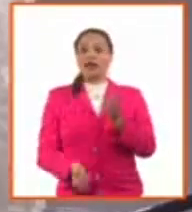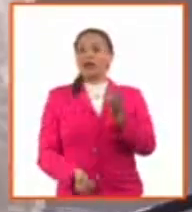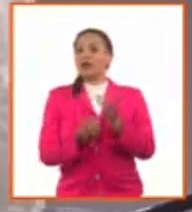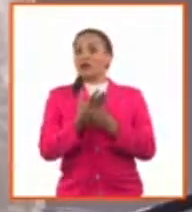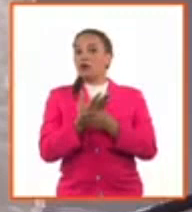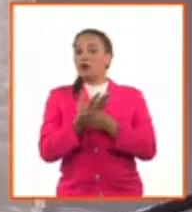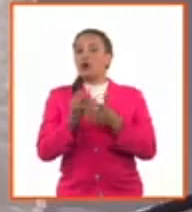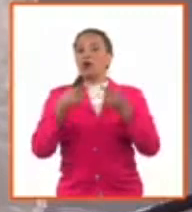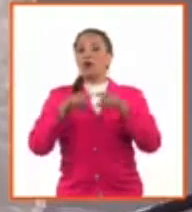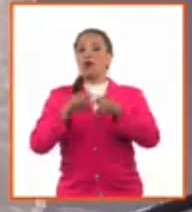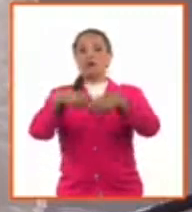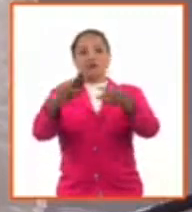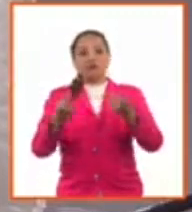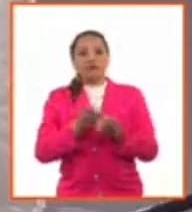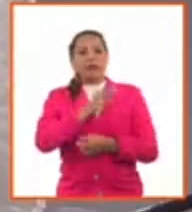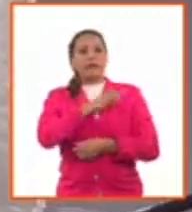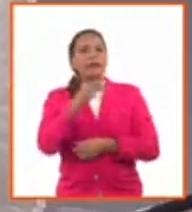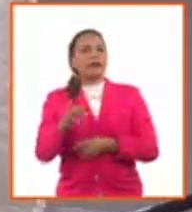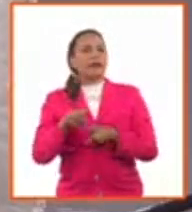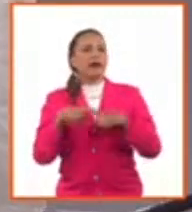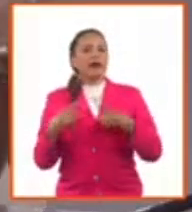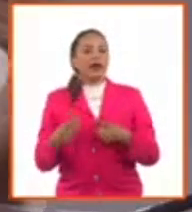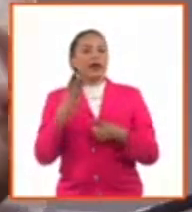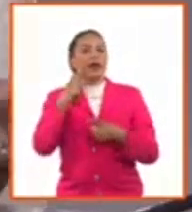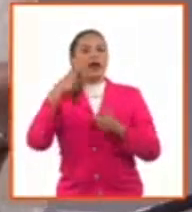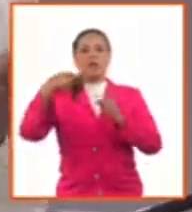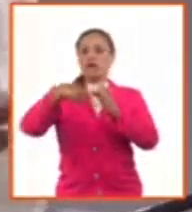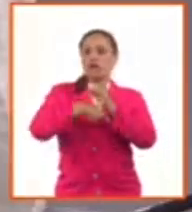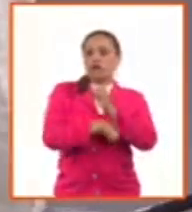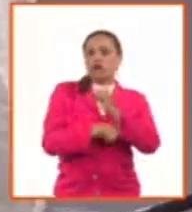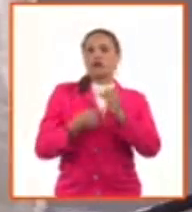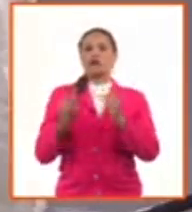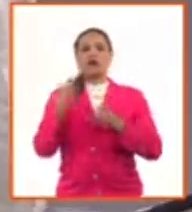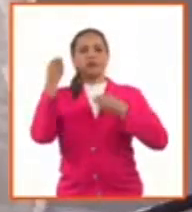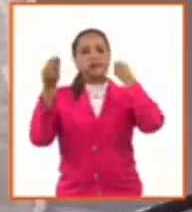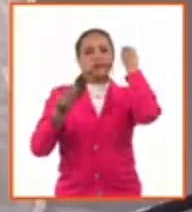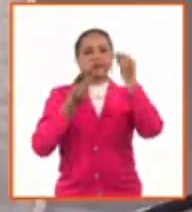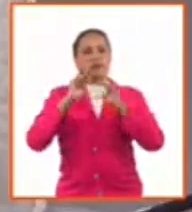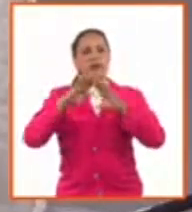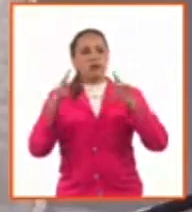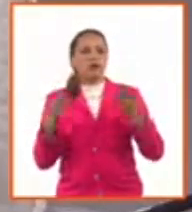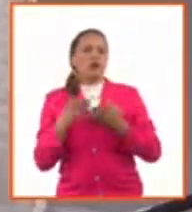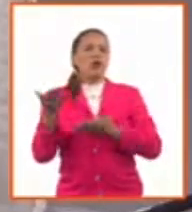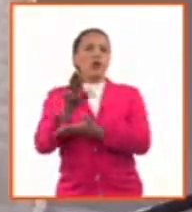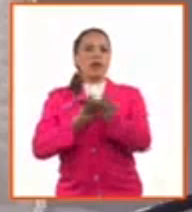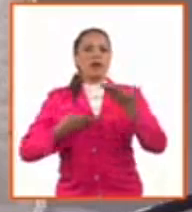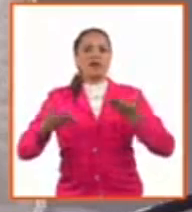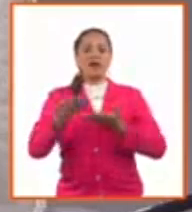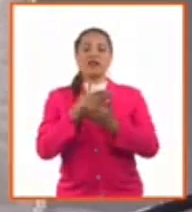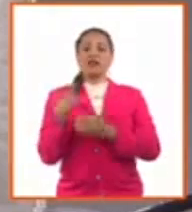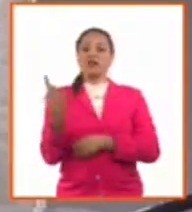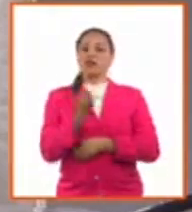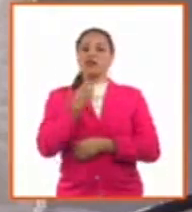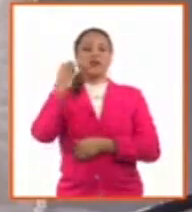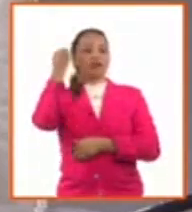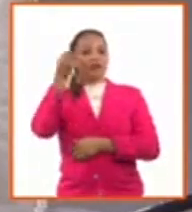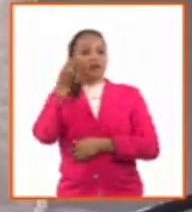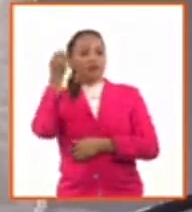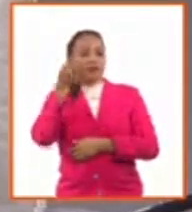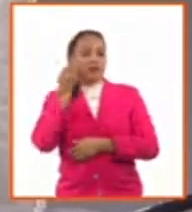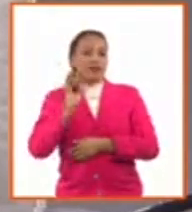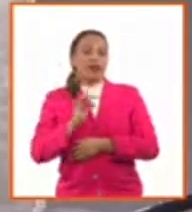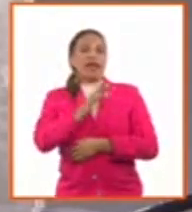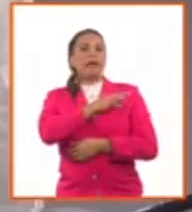nosotros invitamos a la profundización, invitamos a la problematización también de nuestras